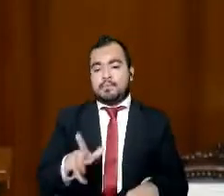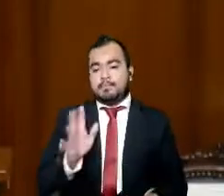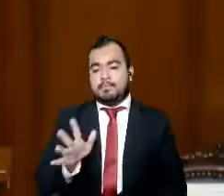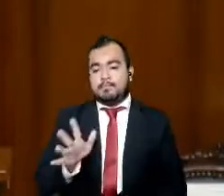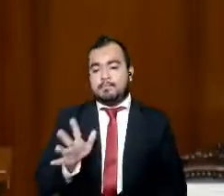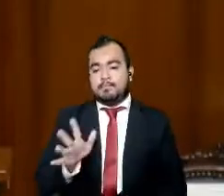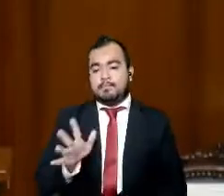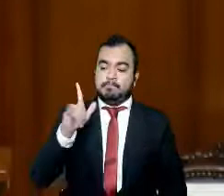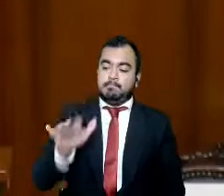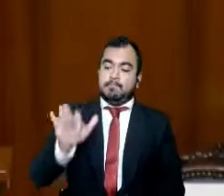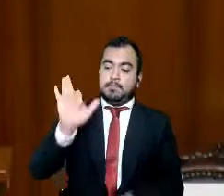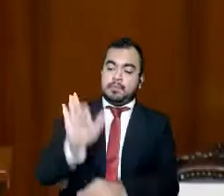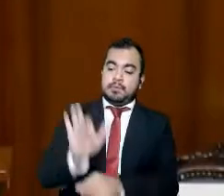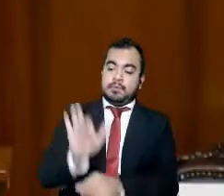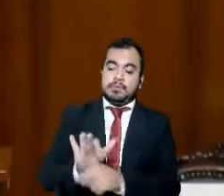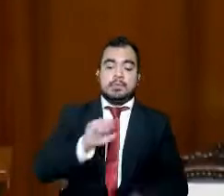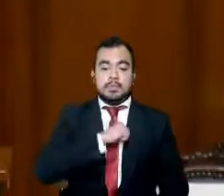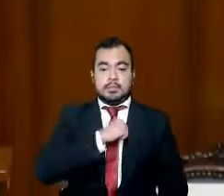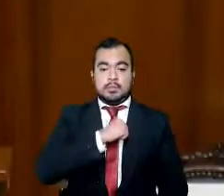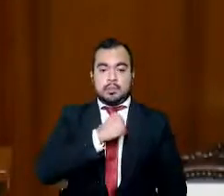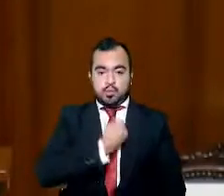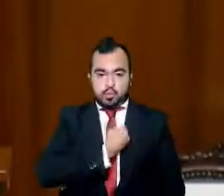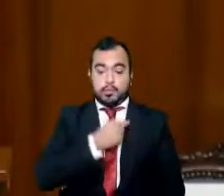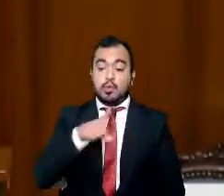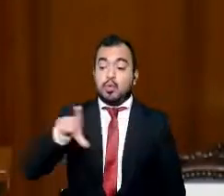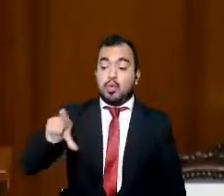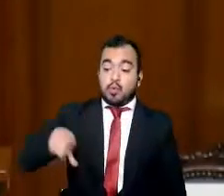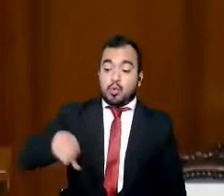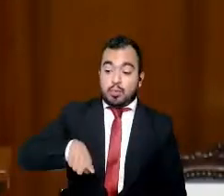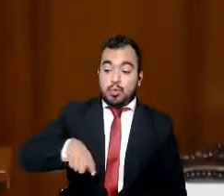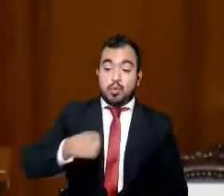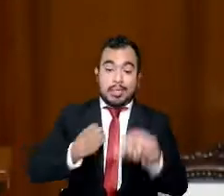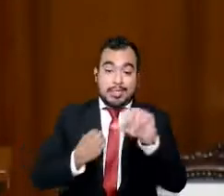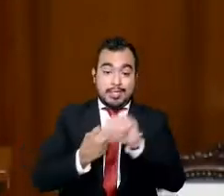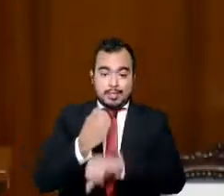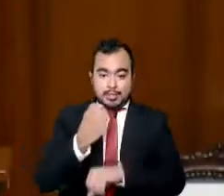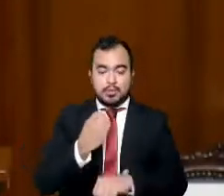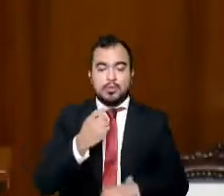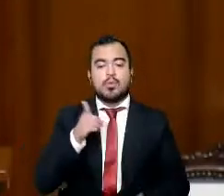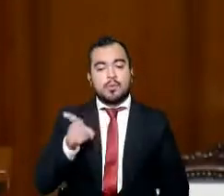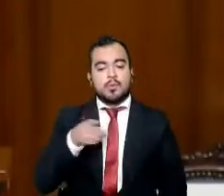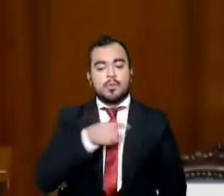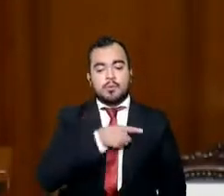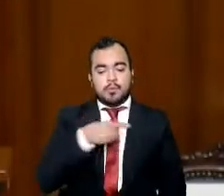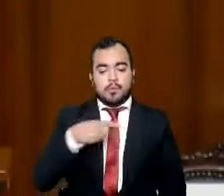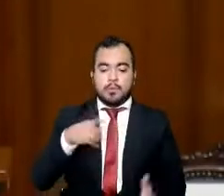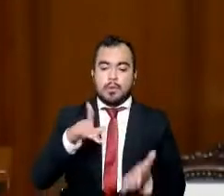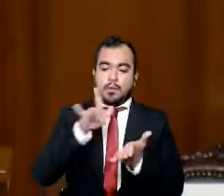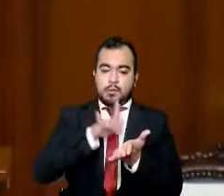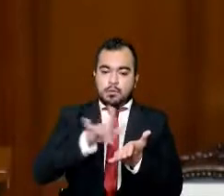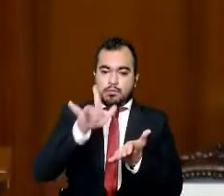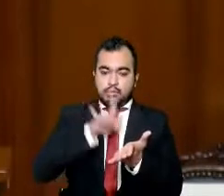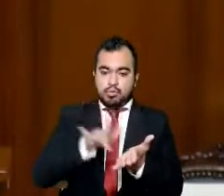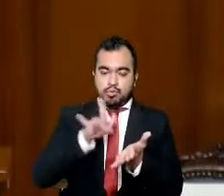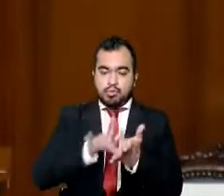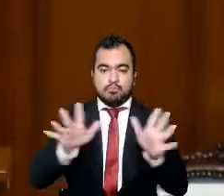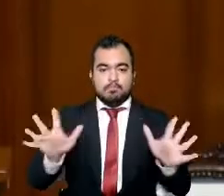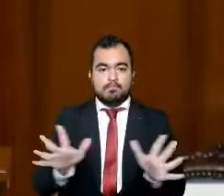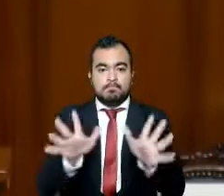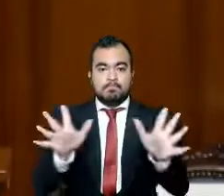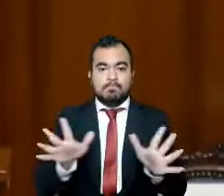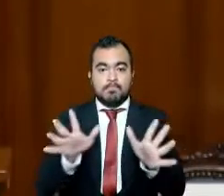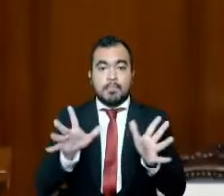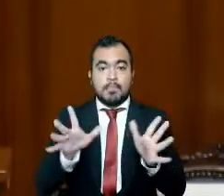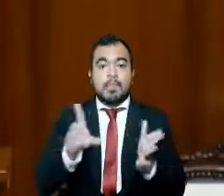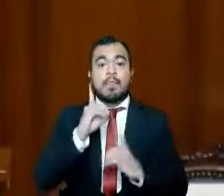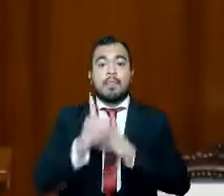el gobierno estatal tendrá que ser el que apoye al deporte, pues, de